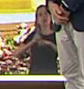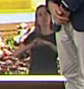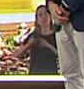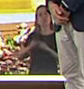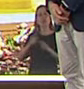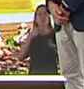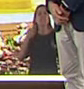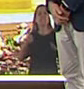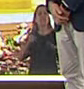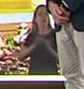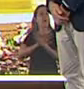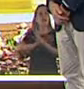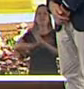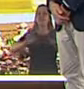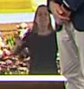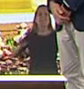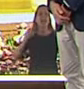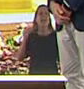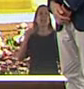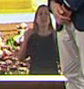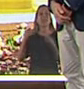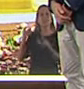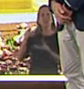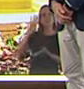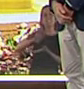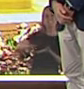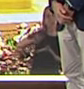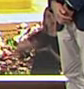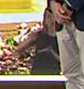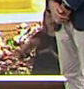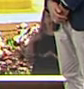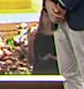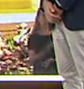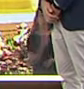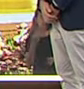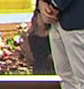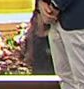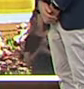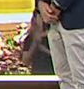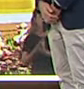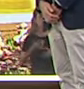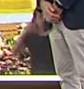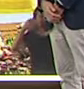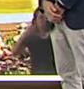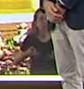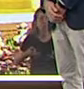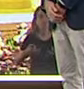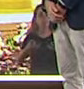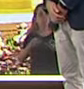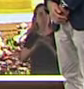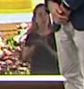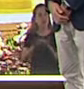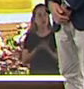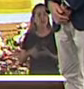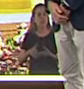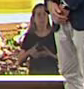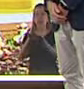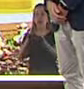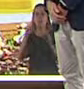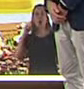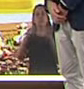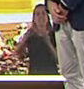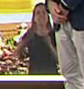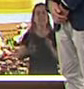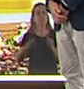Me encantaría conocerlo. Sí. Se pactó un cuestionario de qué es lo que le preguntaría. Así que